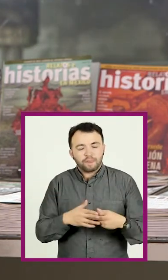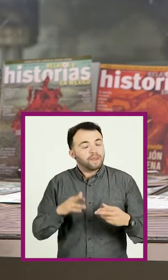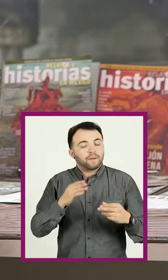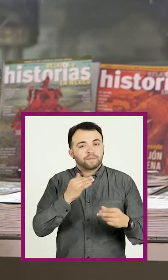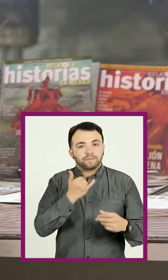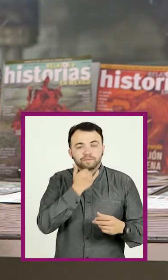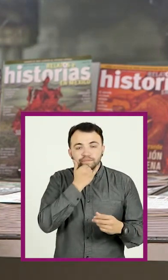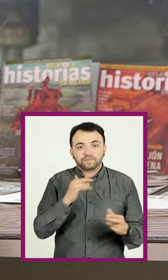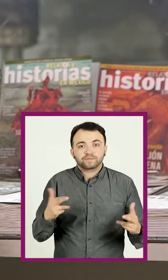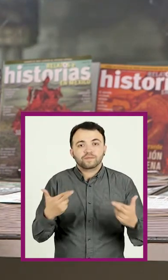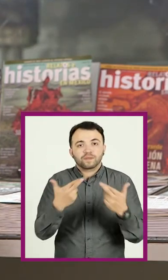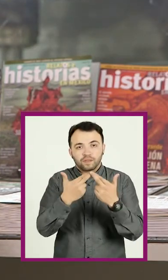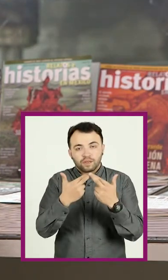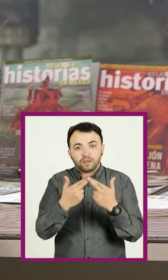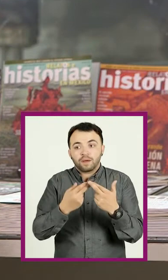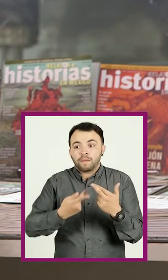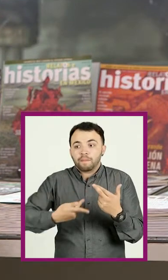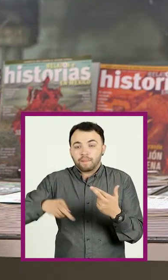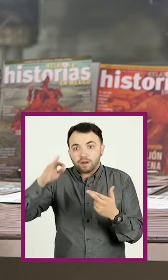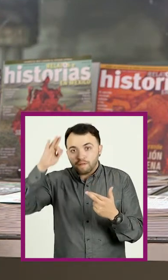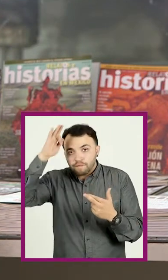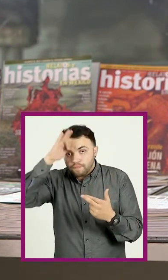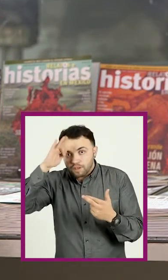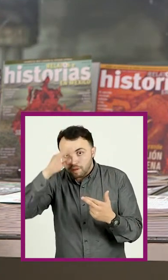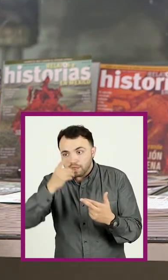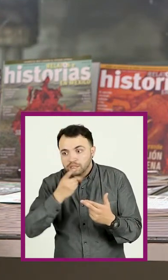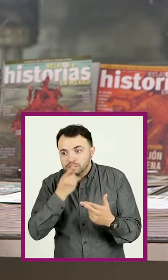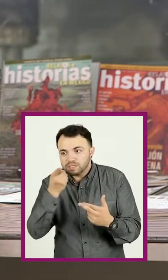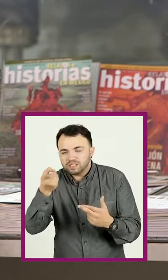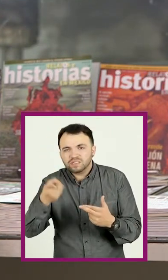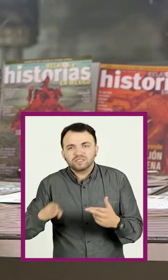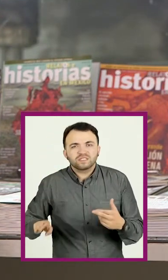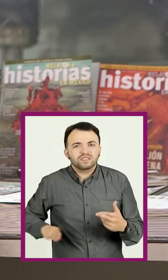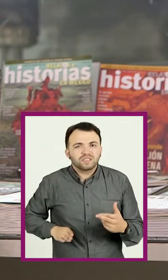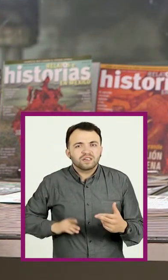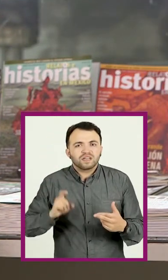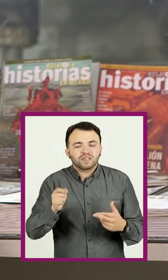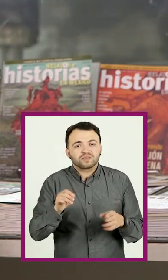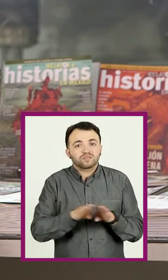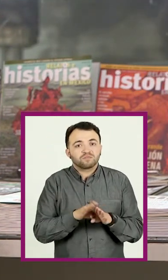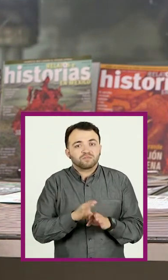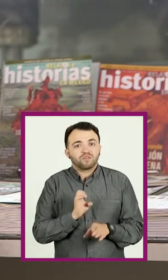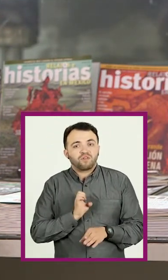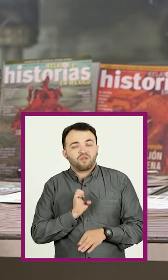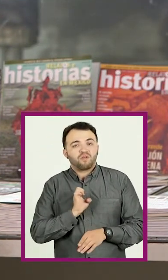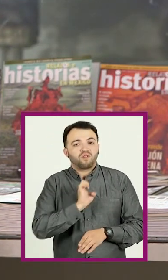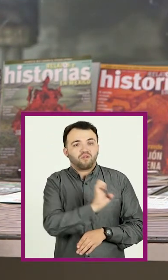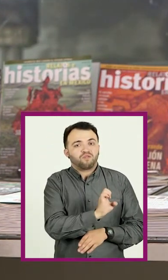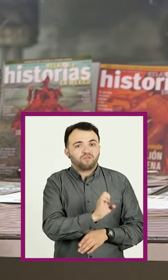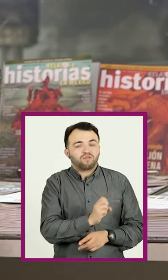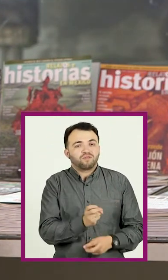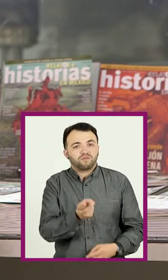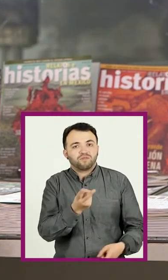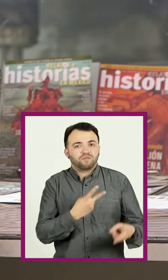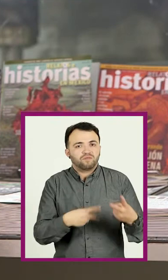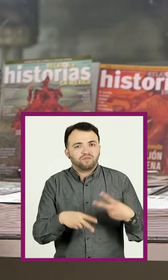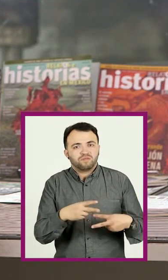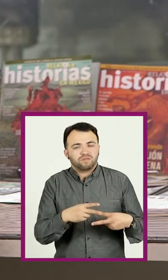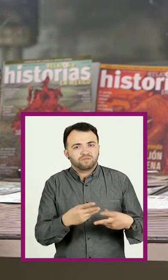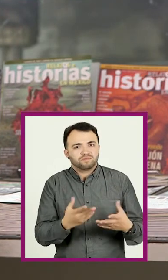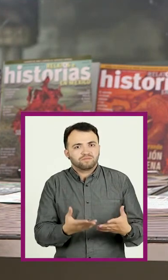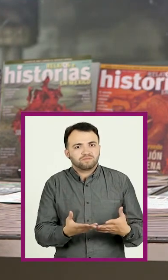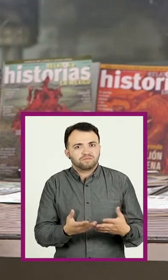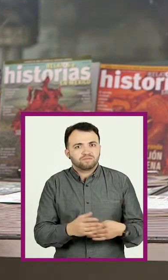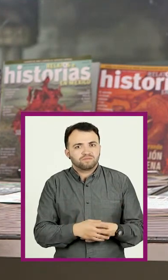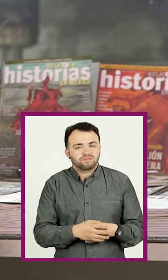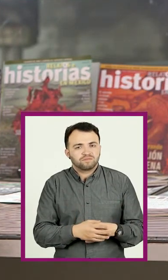con respecto a la filosofía, dice, la filosofía se ha caracterizado por el odio al devenir, ¿no? Claro. Y